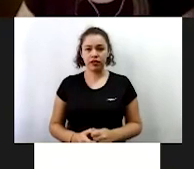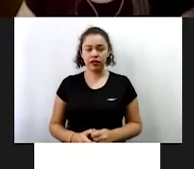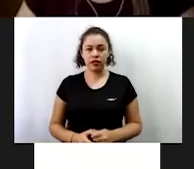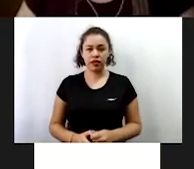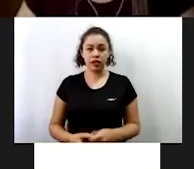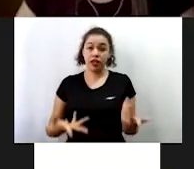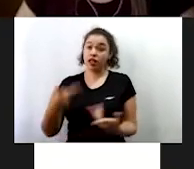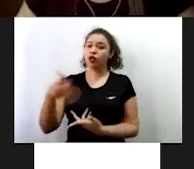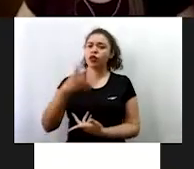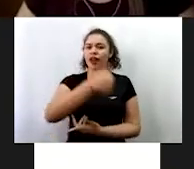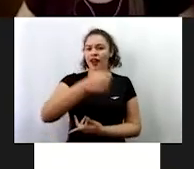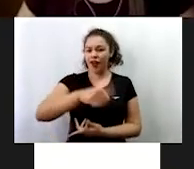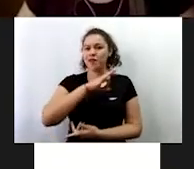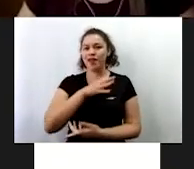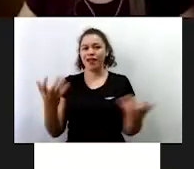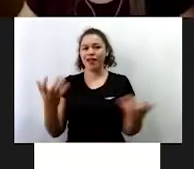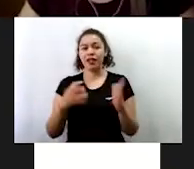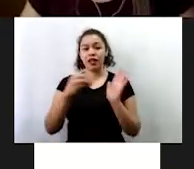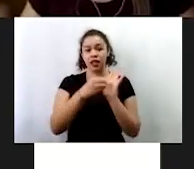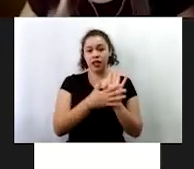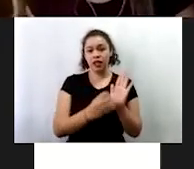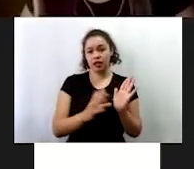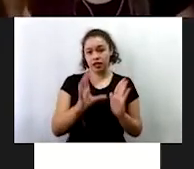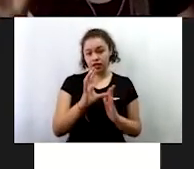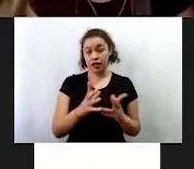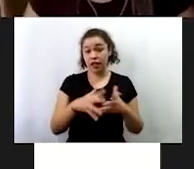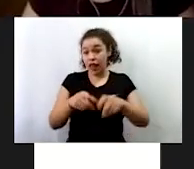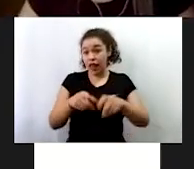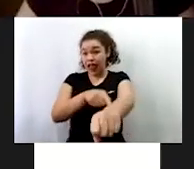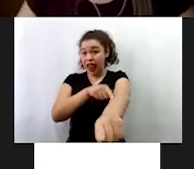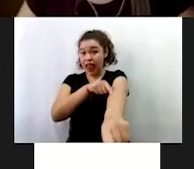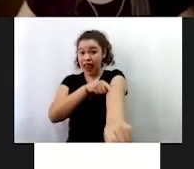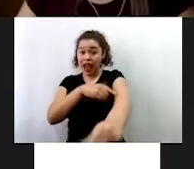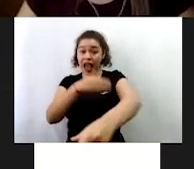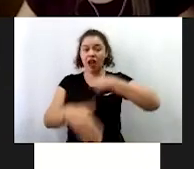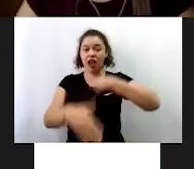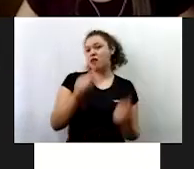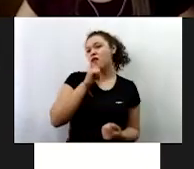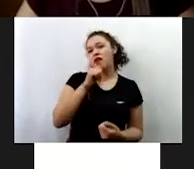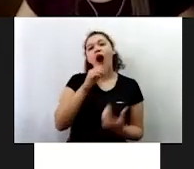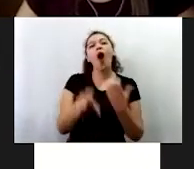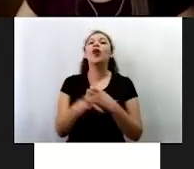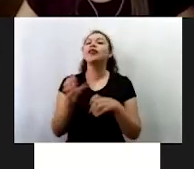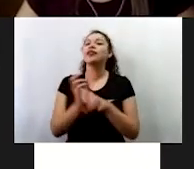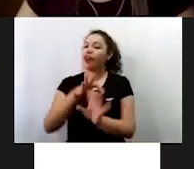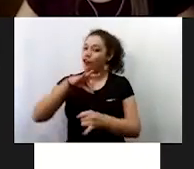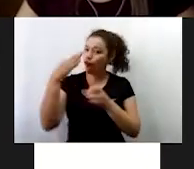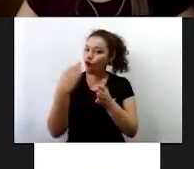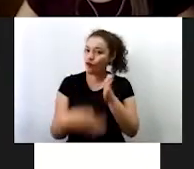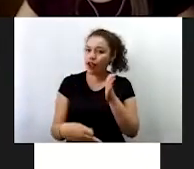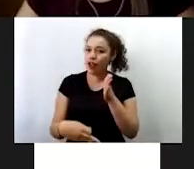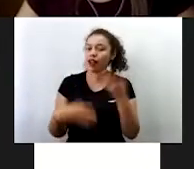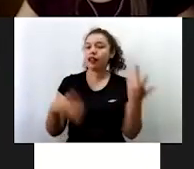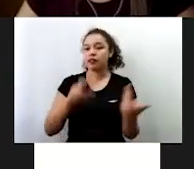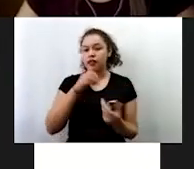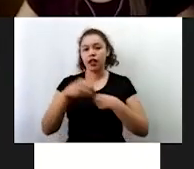las suyas. Ya vieron, la agenda es extensa y no hemos terminado, nos faltan varias cosas. Por ello contempla, por supuesto,